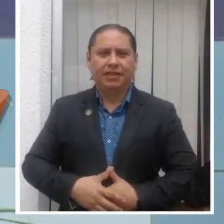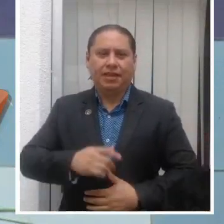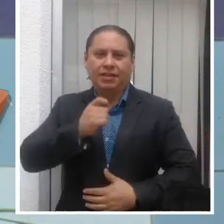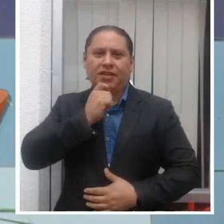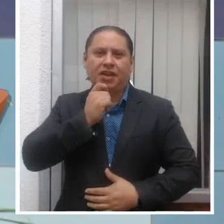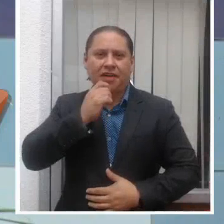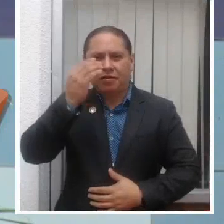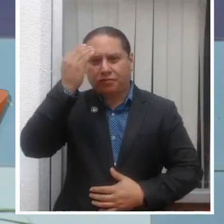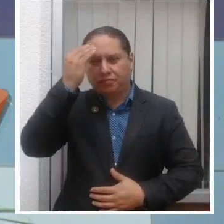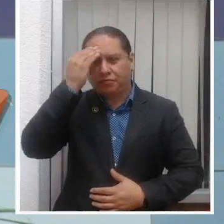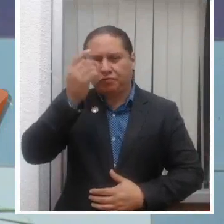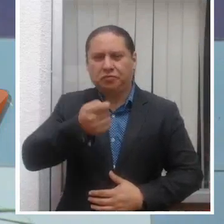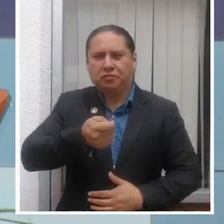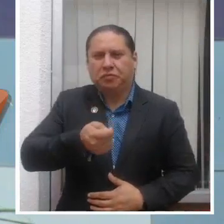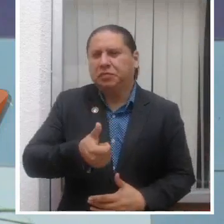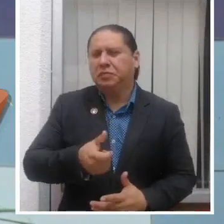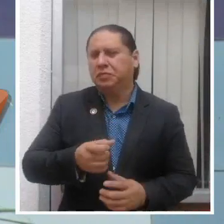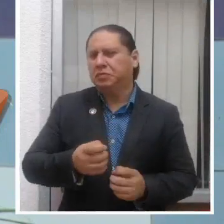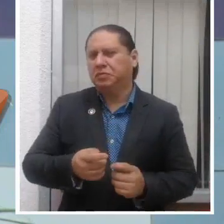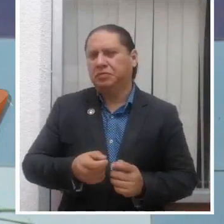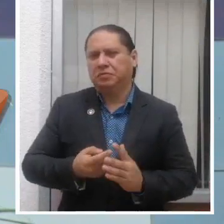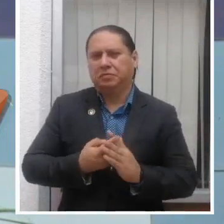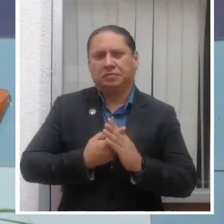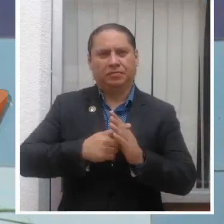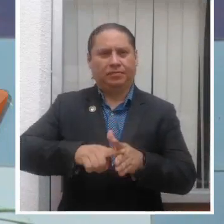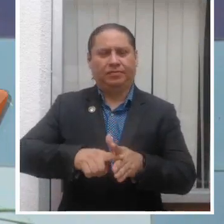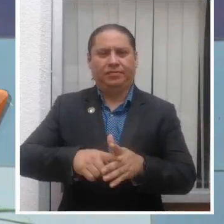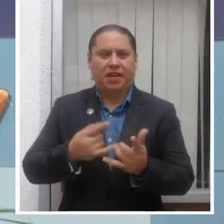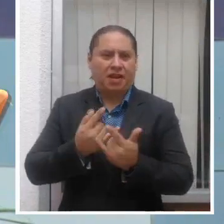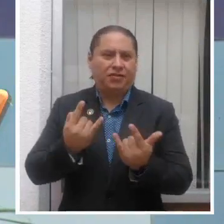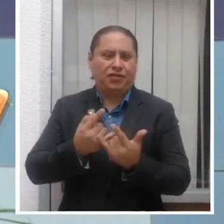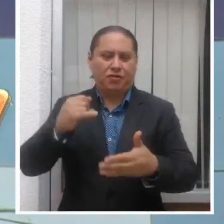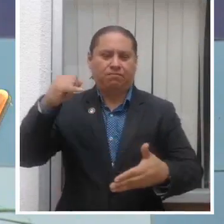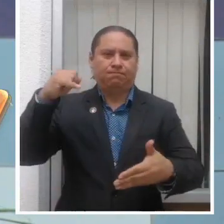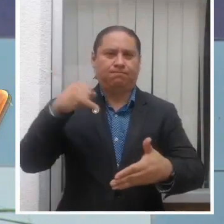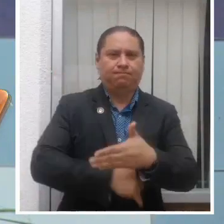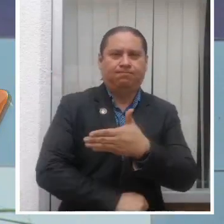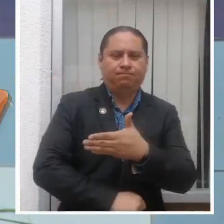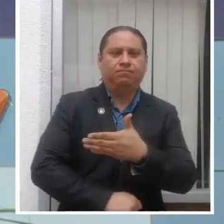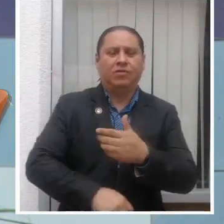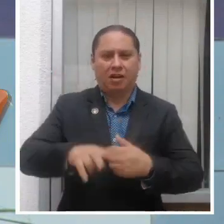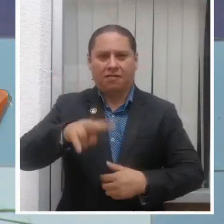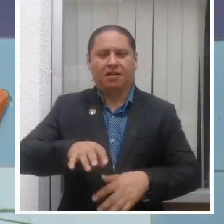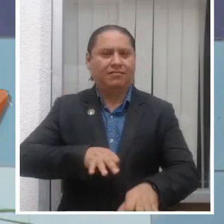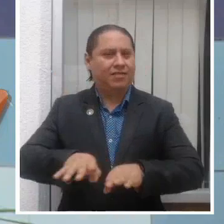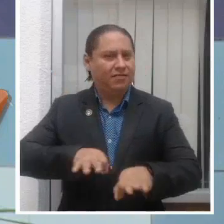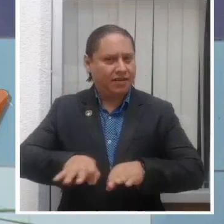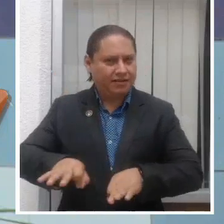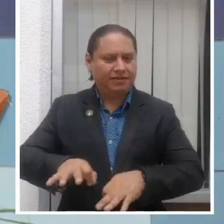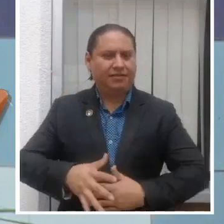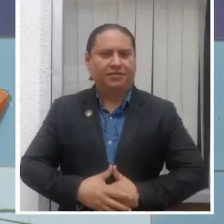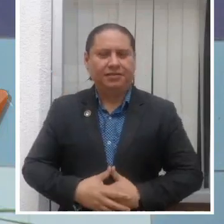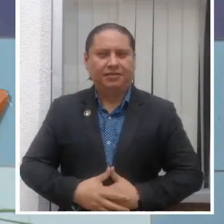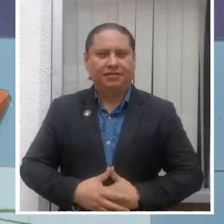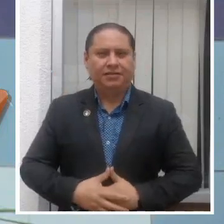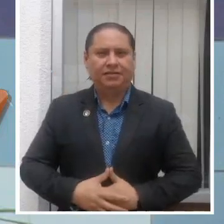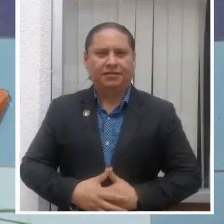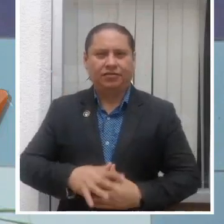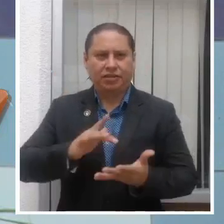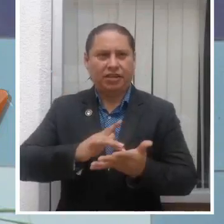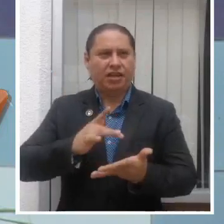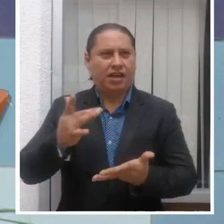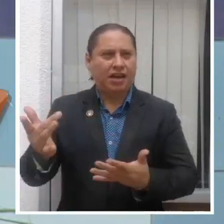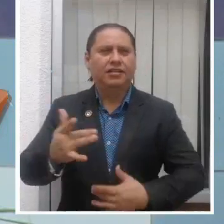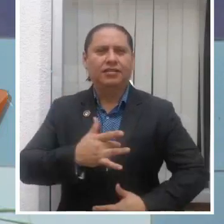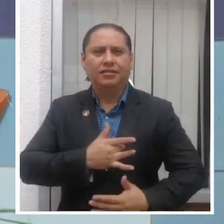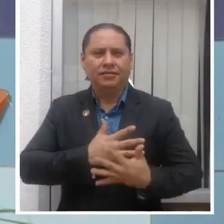conocer y que han conocido a fondo mi historia, han conocido a fondo mi trabajo. Les agradezco con